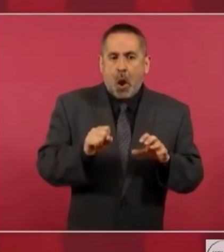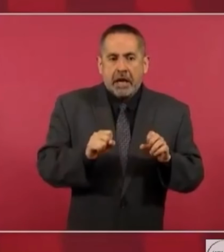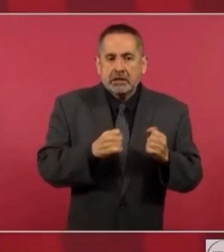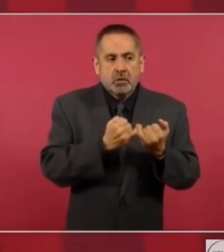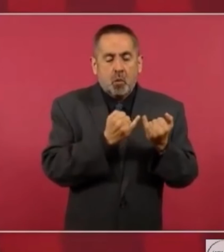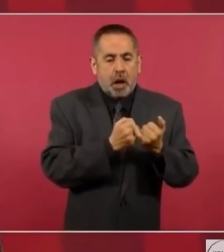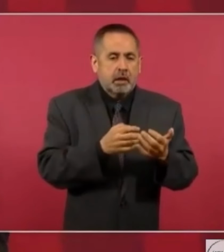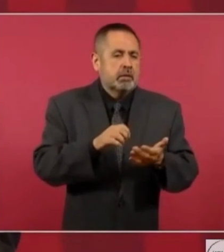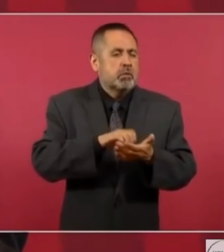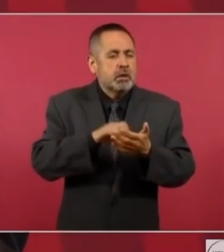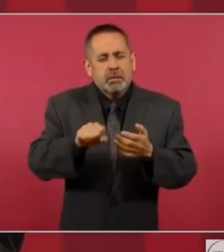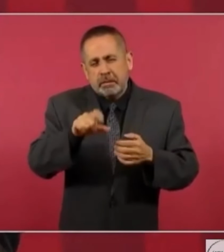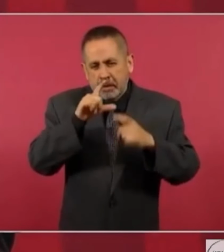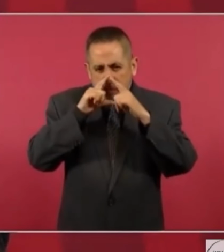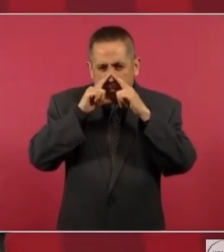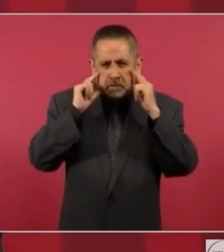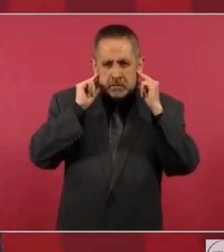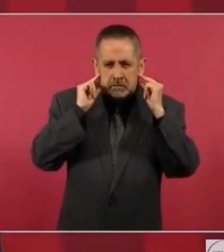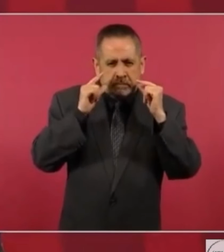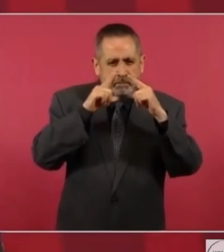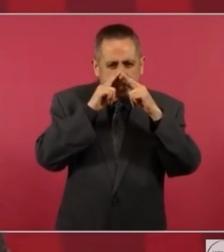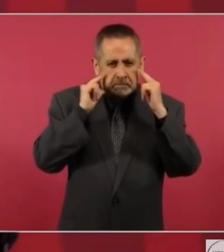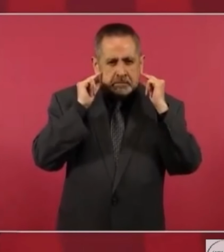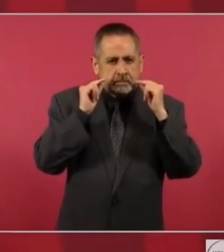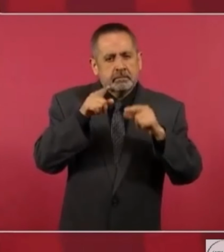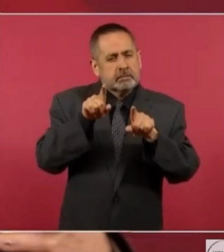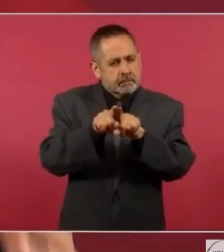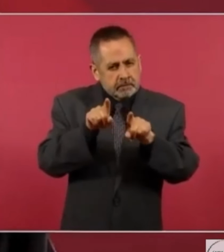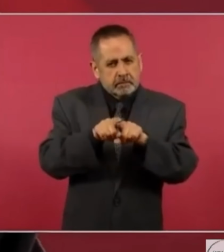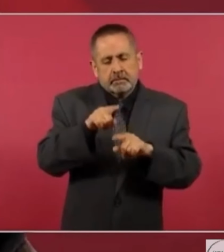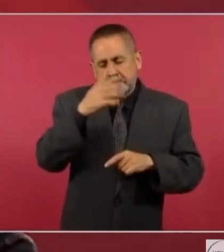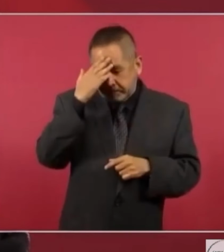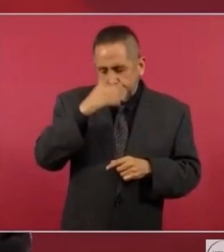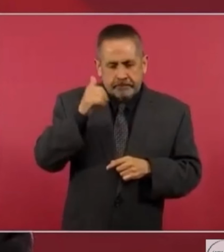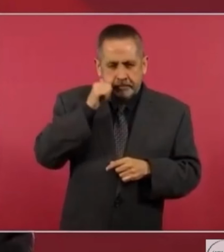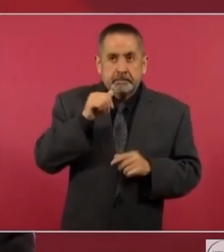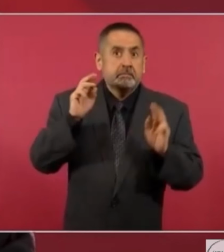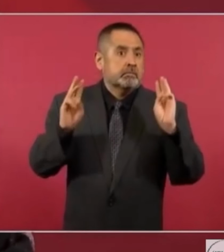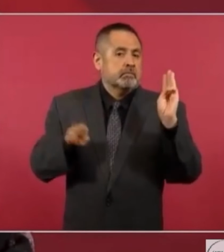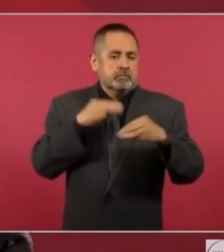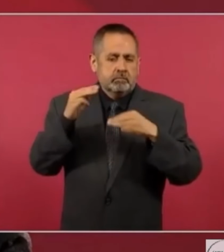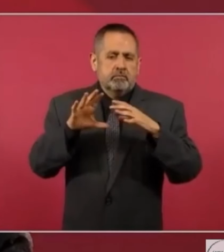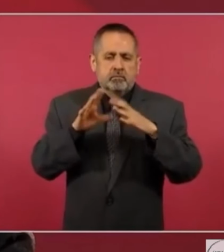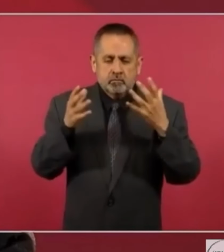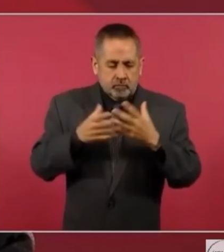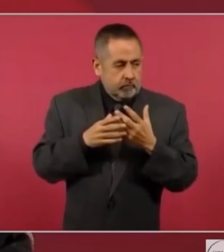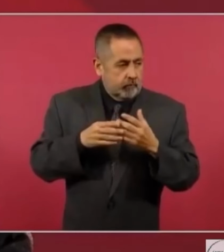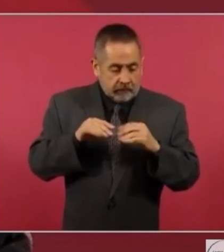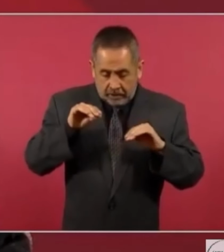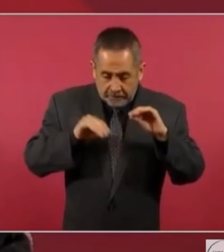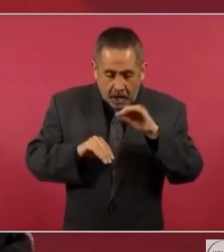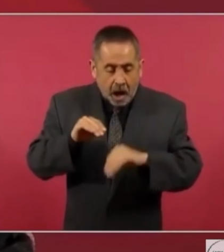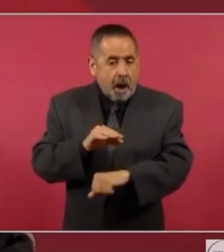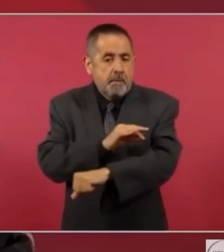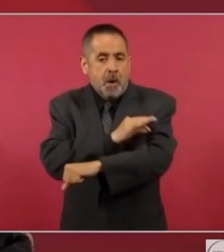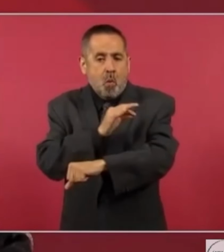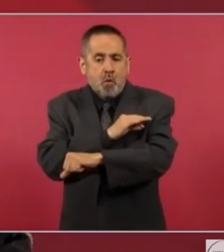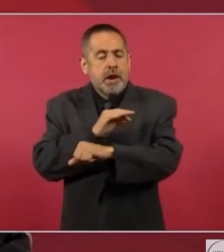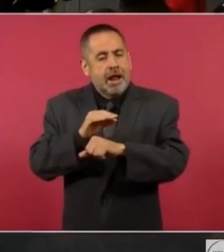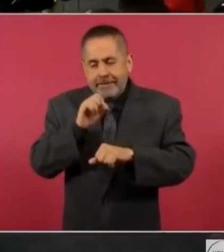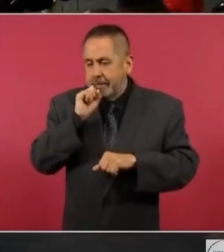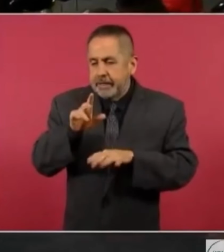ocurre con la influenza y por esa razón hay ya un sistema mundial de diseño de las vacunas contra la